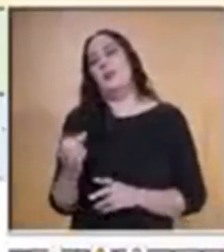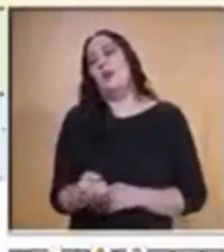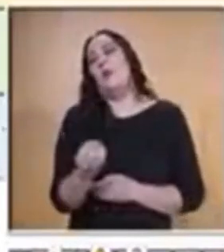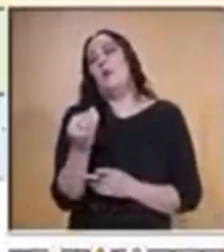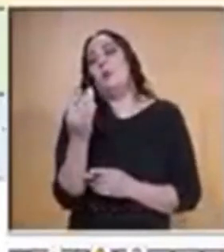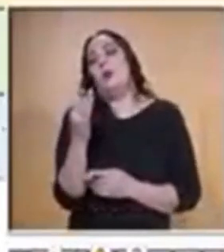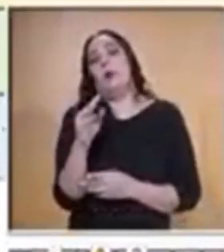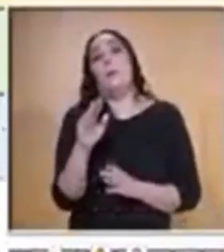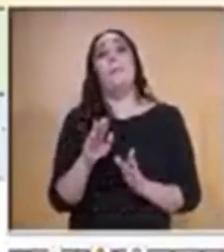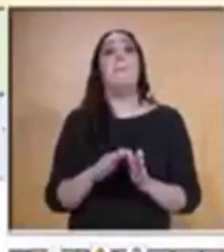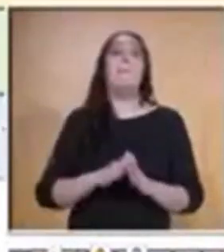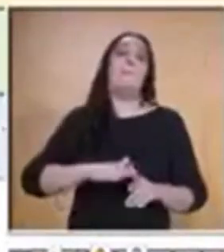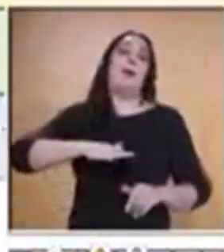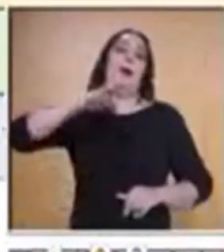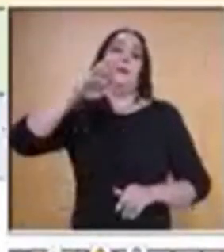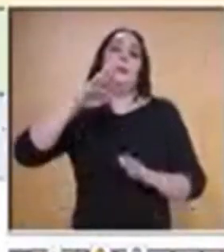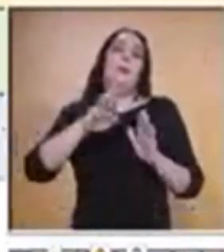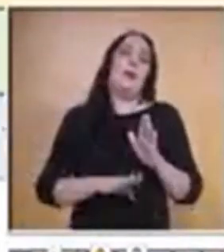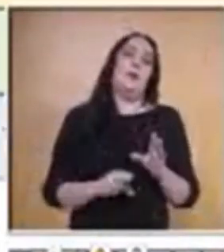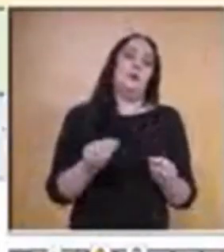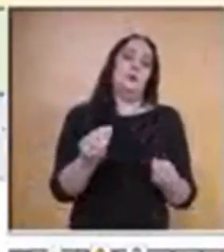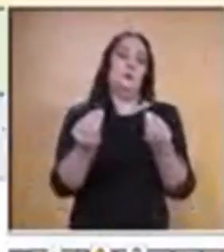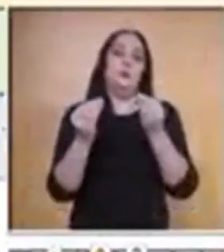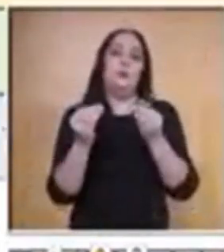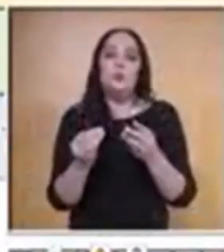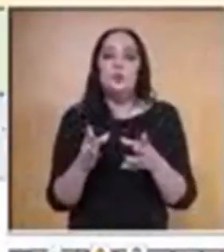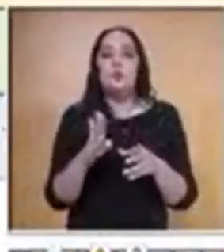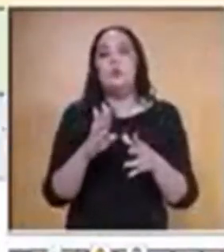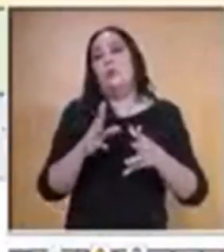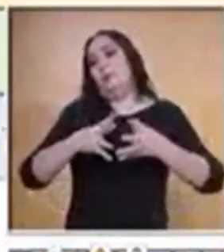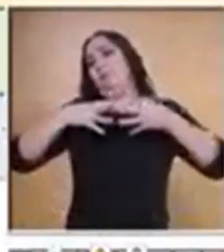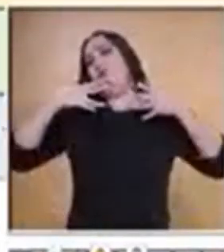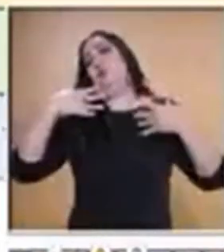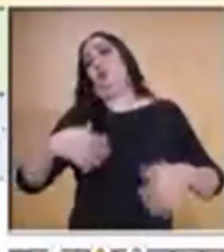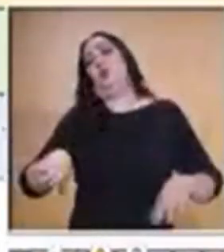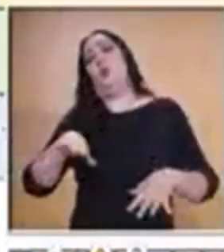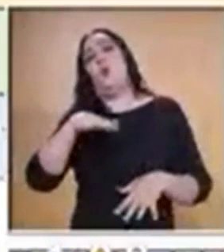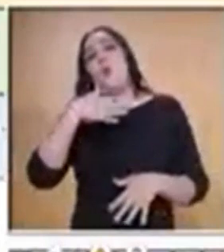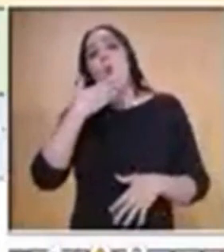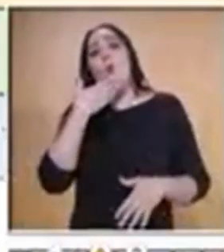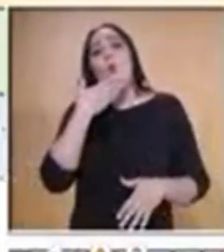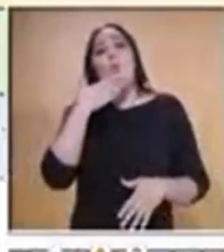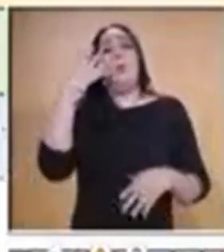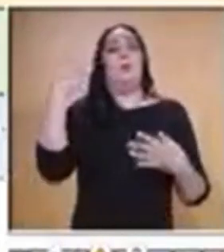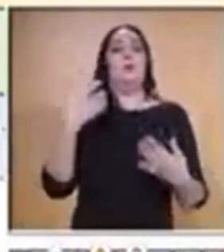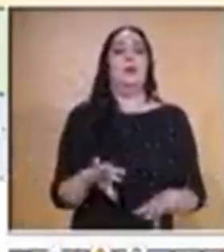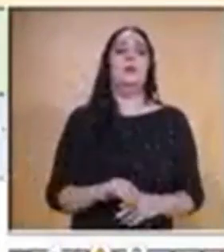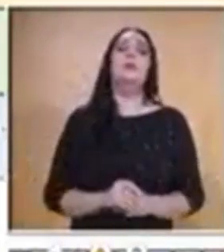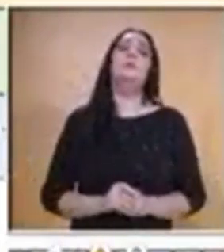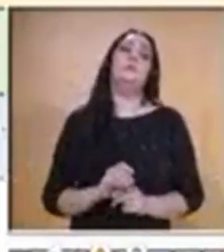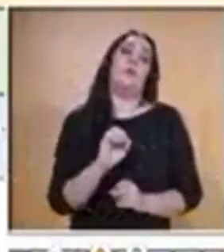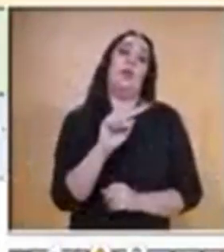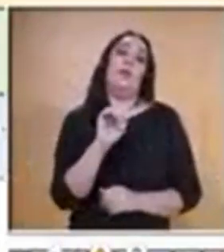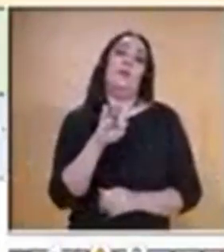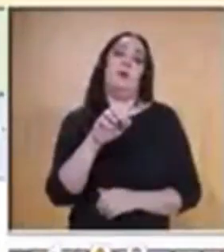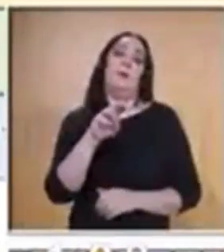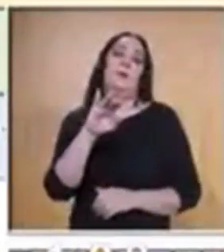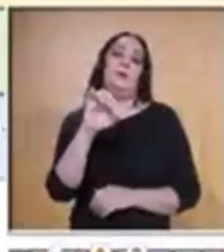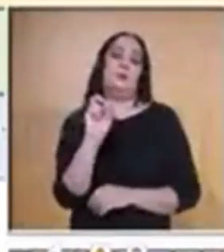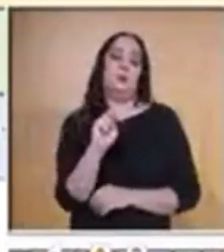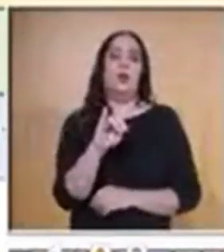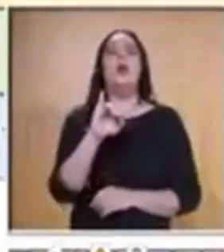menos, muchos, pocos, bastante, entre otros. De afirmación, sí, claro,